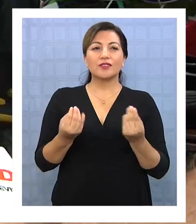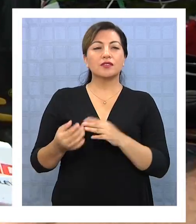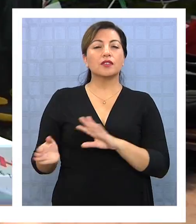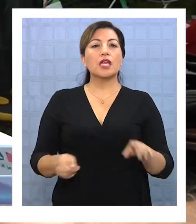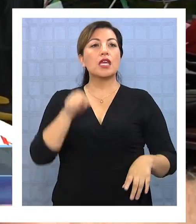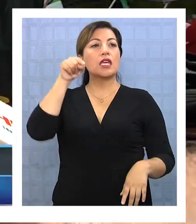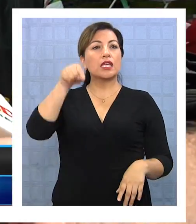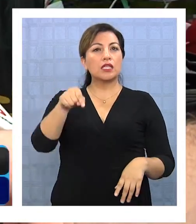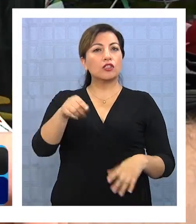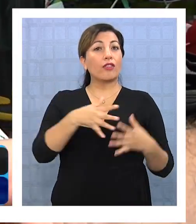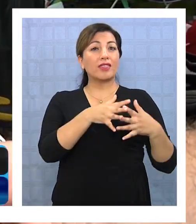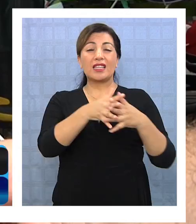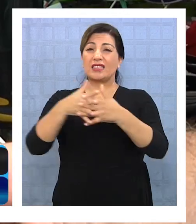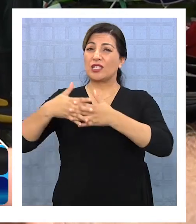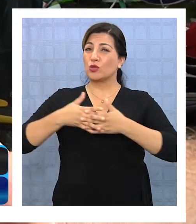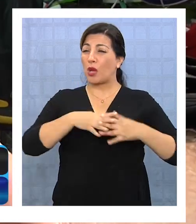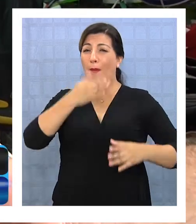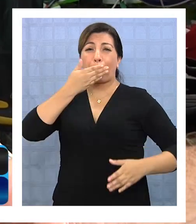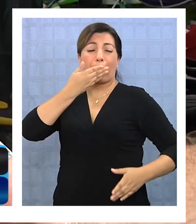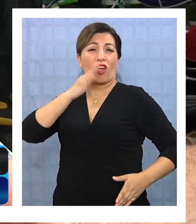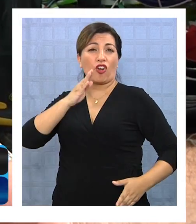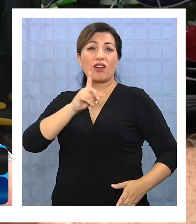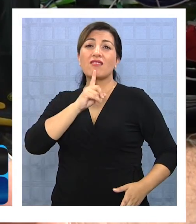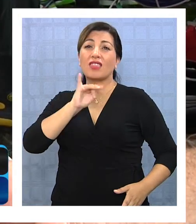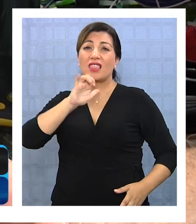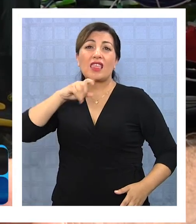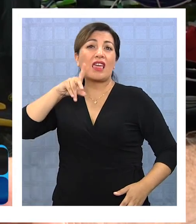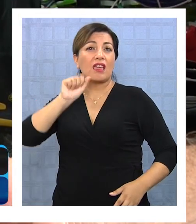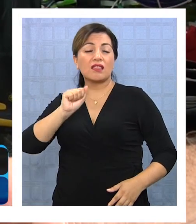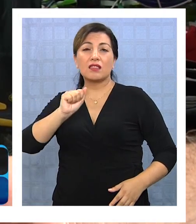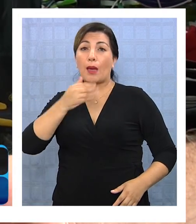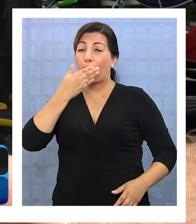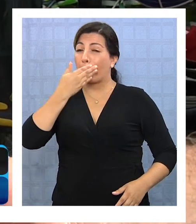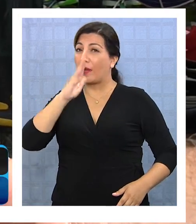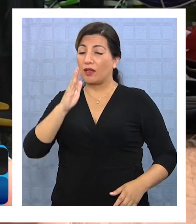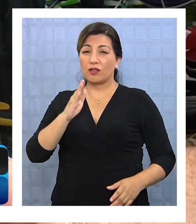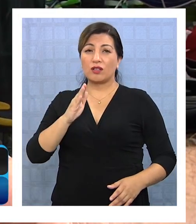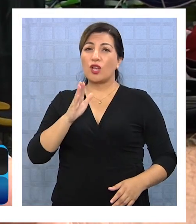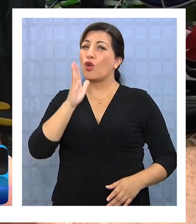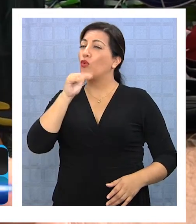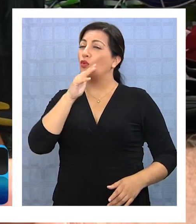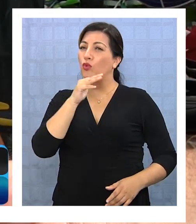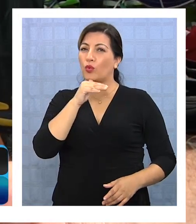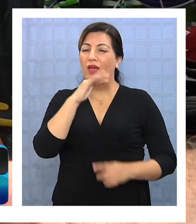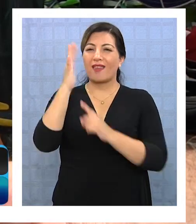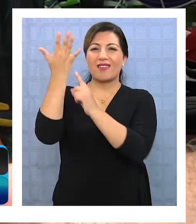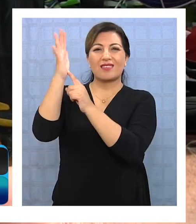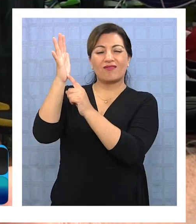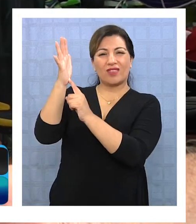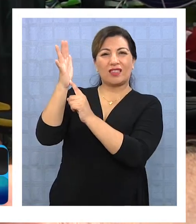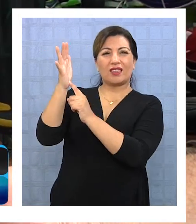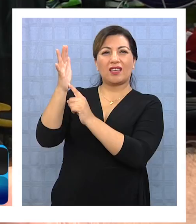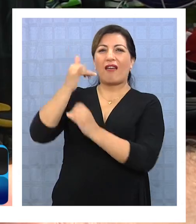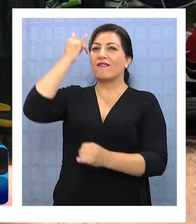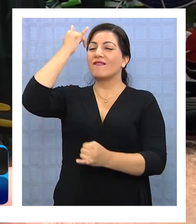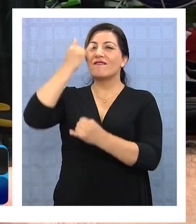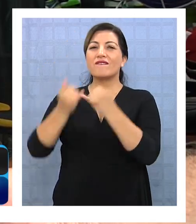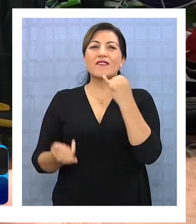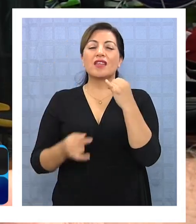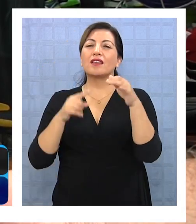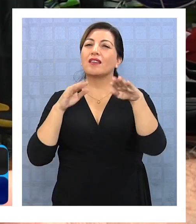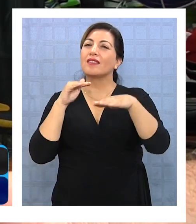Estas son de las grandes tiendas de Estados Unidos, cuando ya no hay cambio de vitrina, términos de temporada.